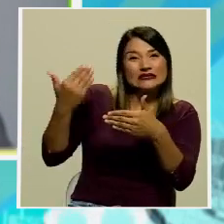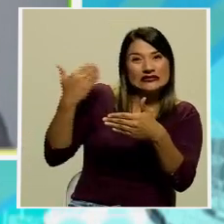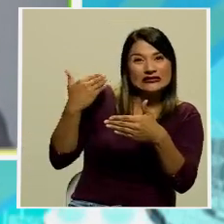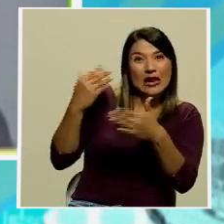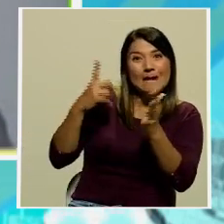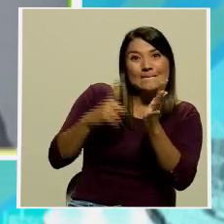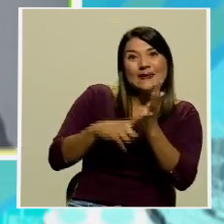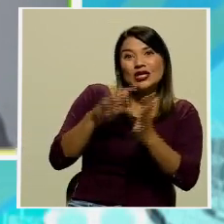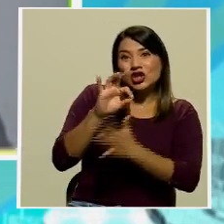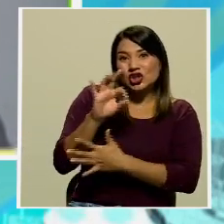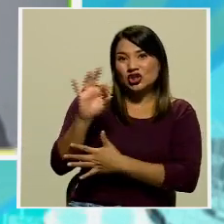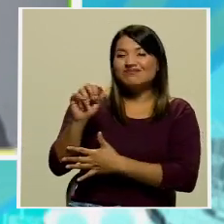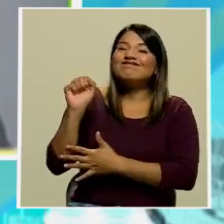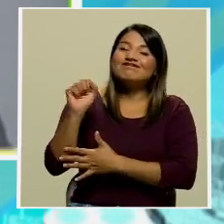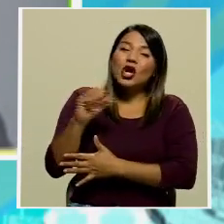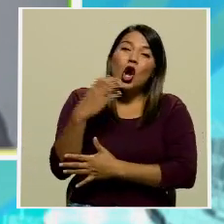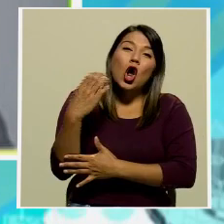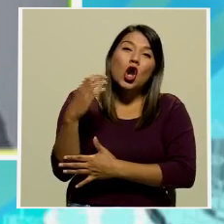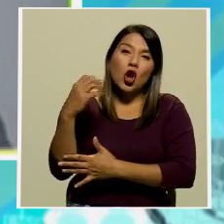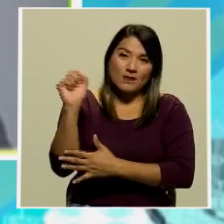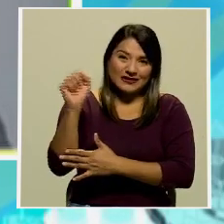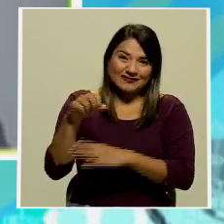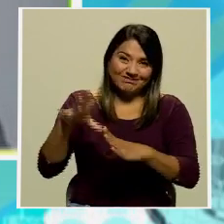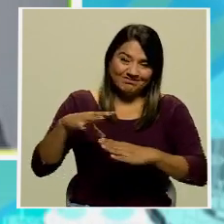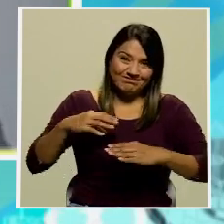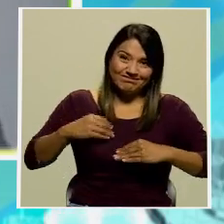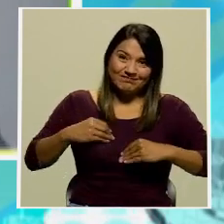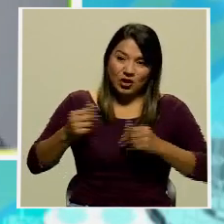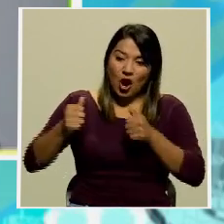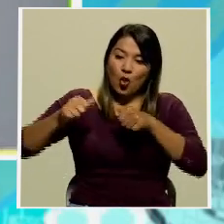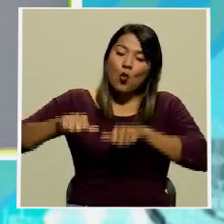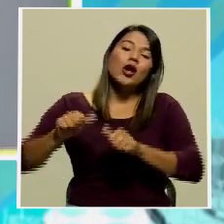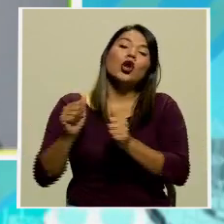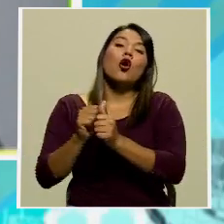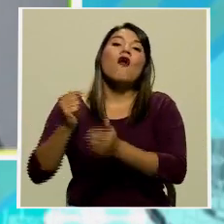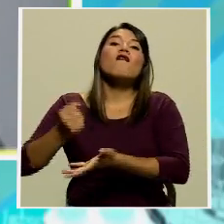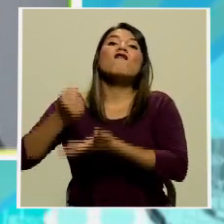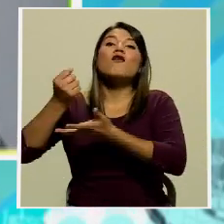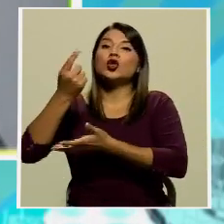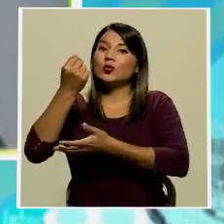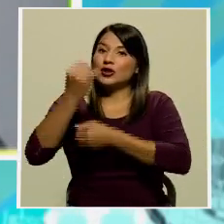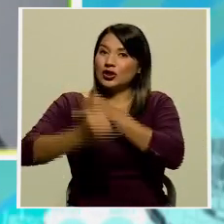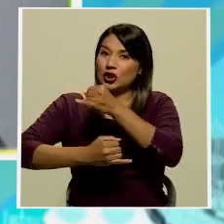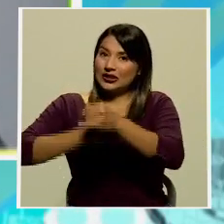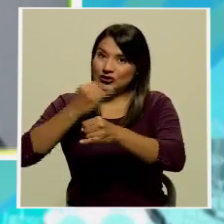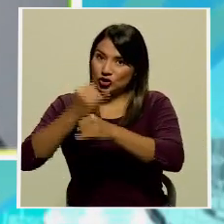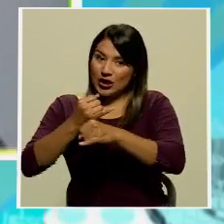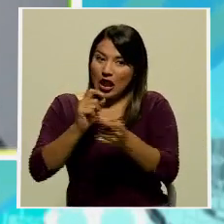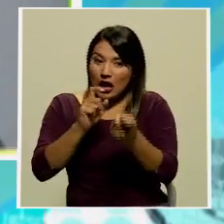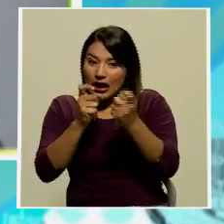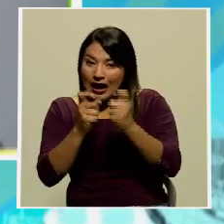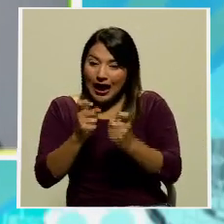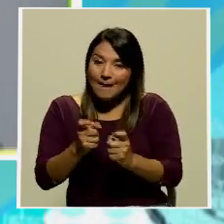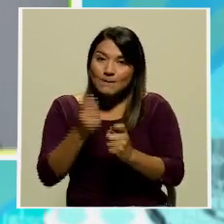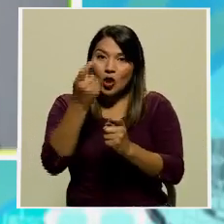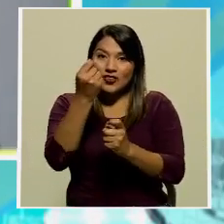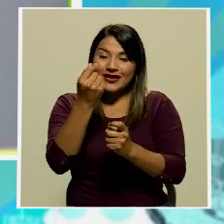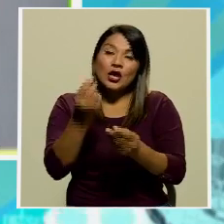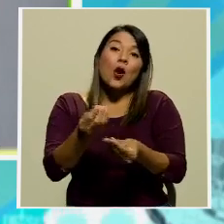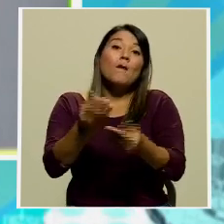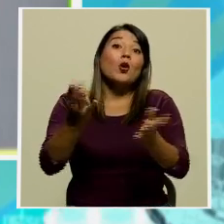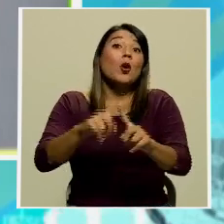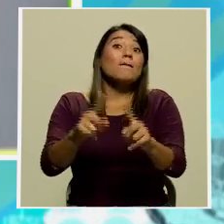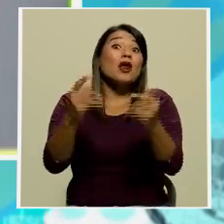de ajuste draconianos a las finanzas públicas. En esta ocasión, como los recursos entran